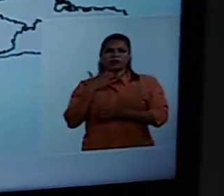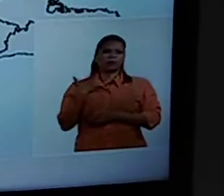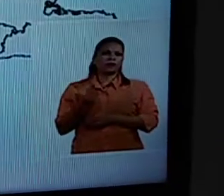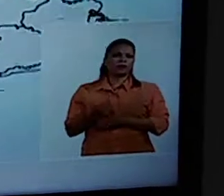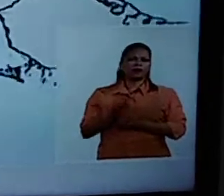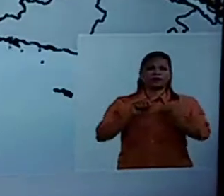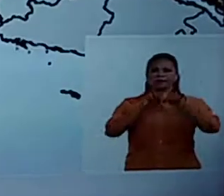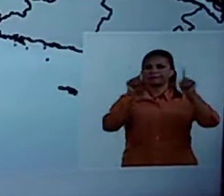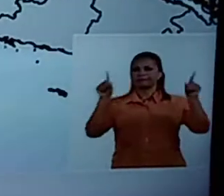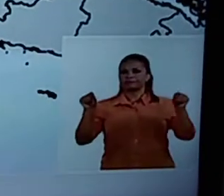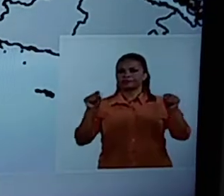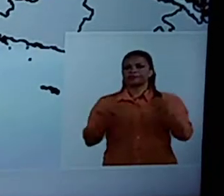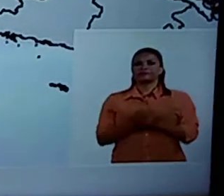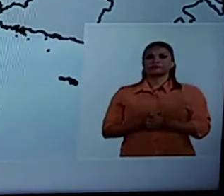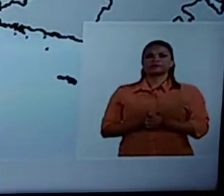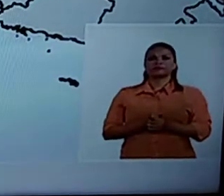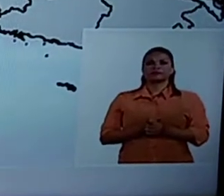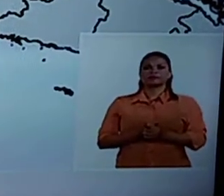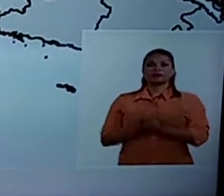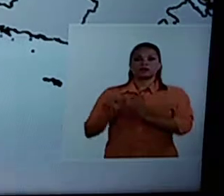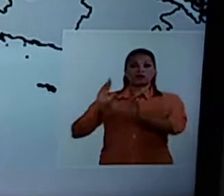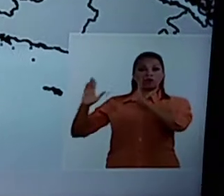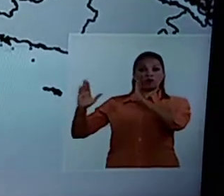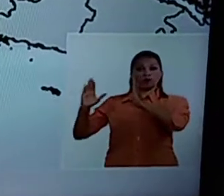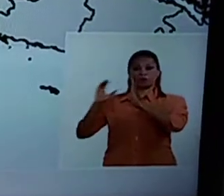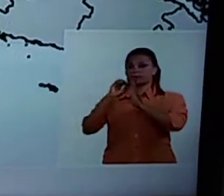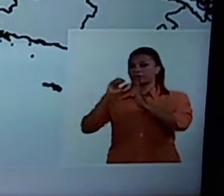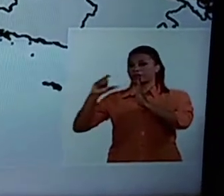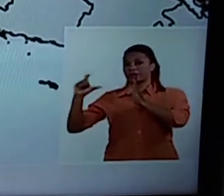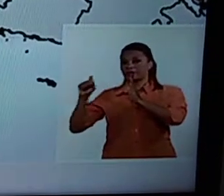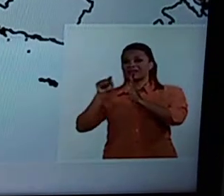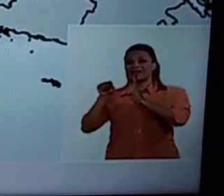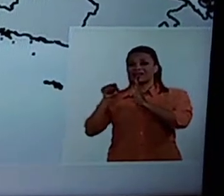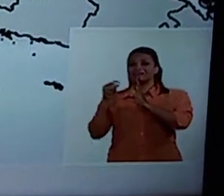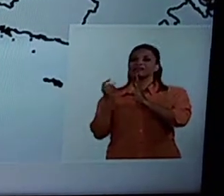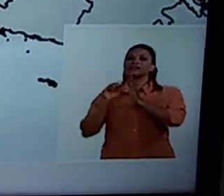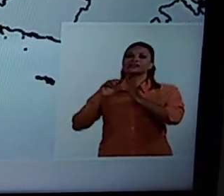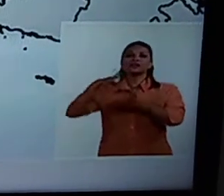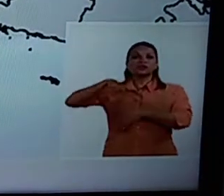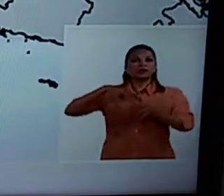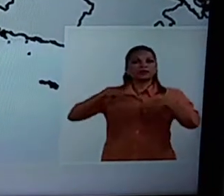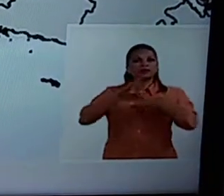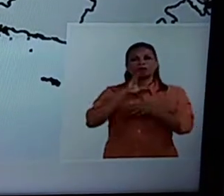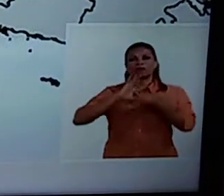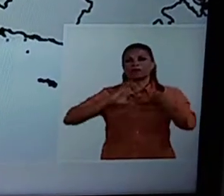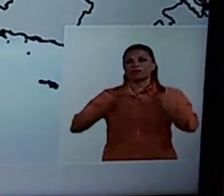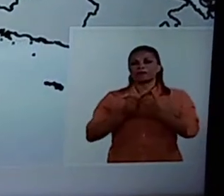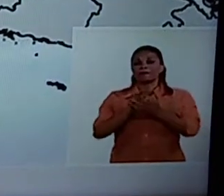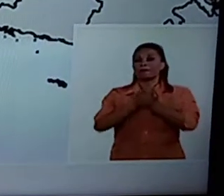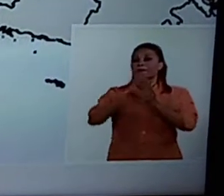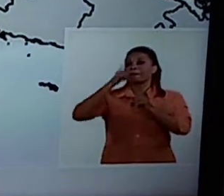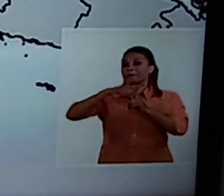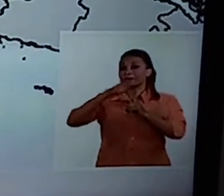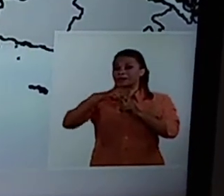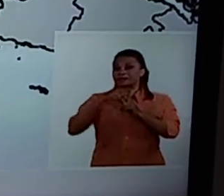Occidente, nuevamente muy complejo. Matanza, una cifra extremadamente